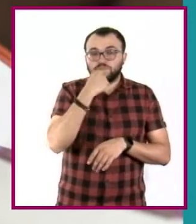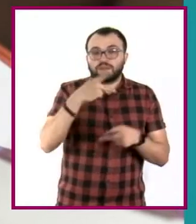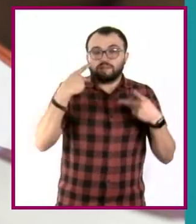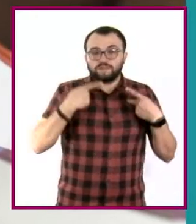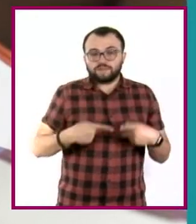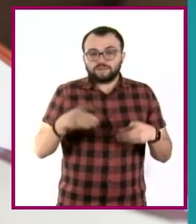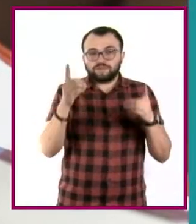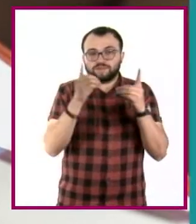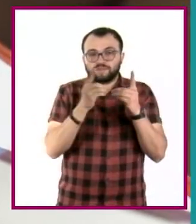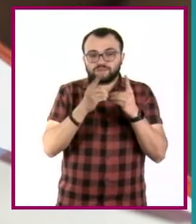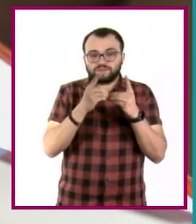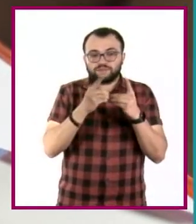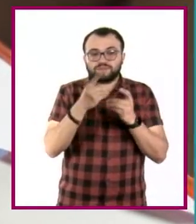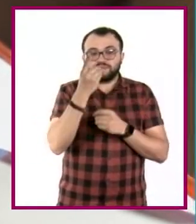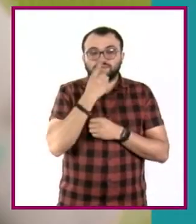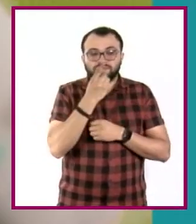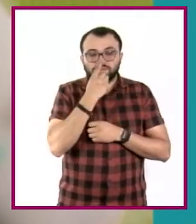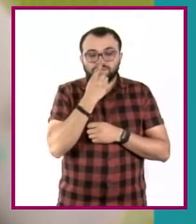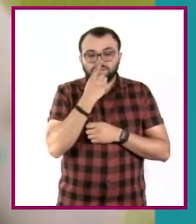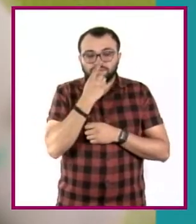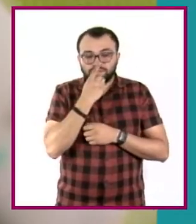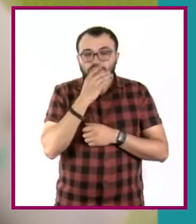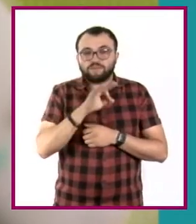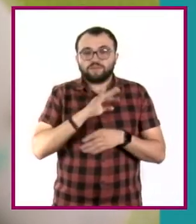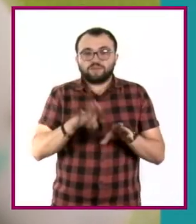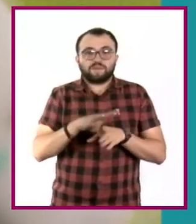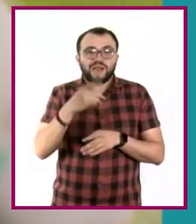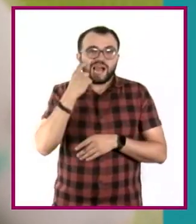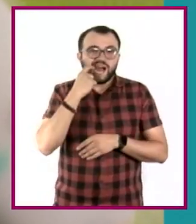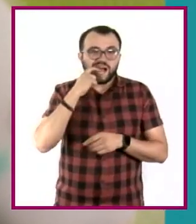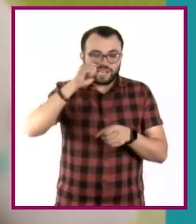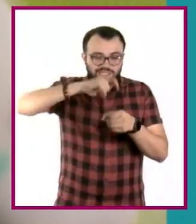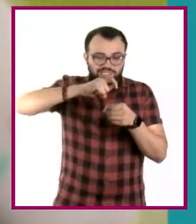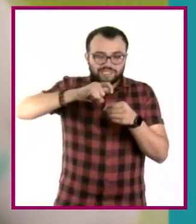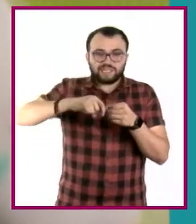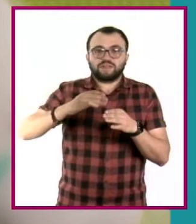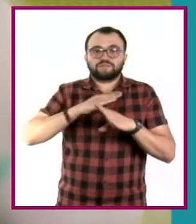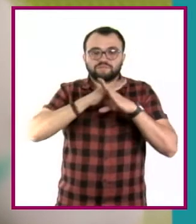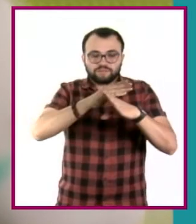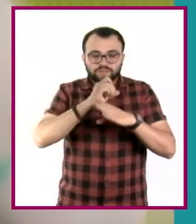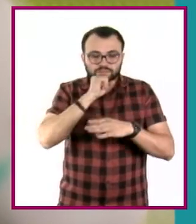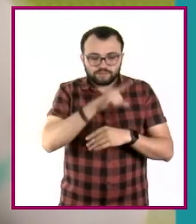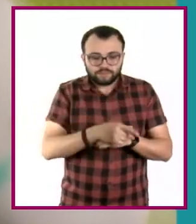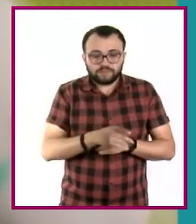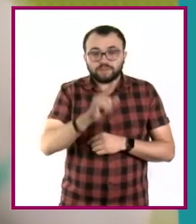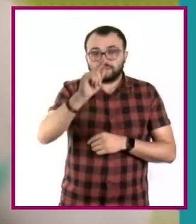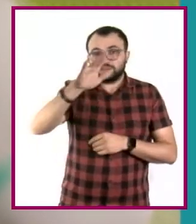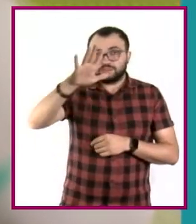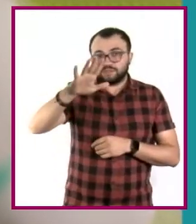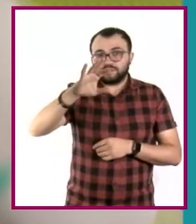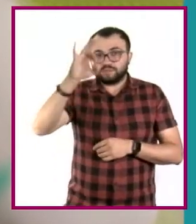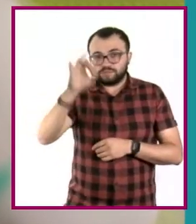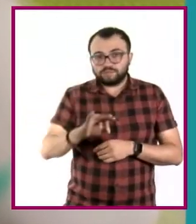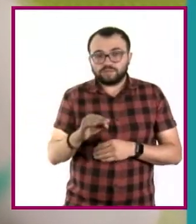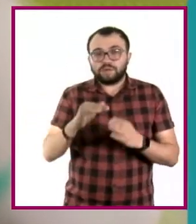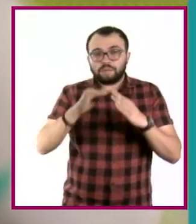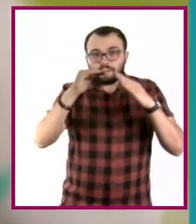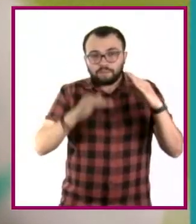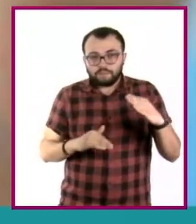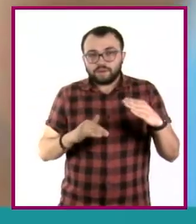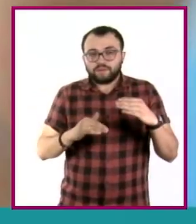diabéticas. Protege contra las caries y contiene 40% menos calorías y 75% menos carbohidratos que el azúcar